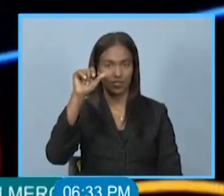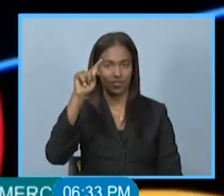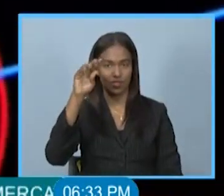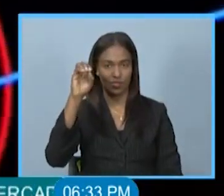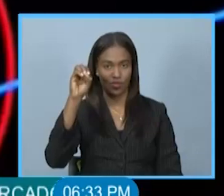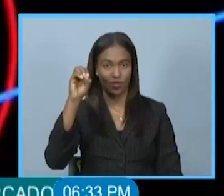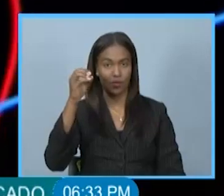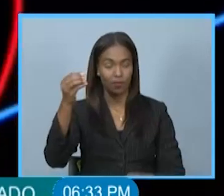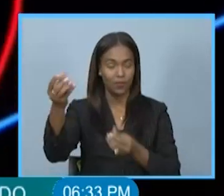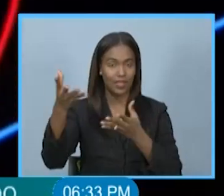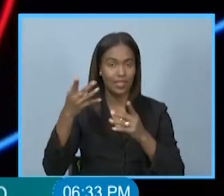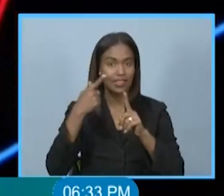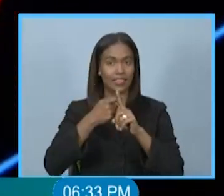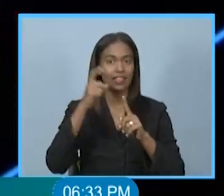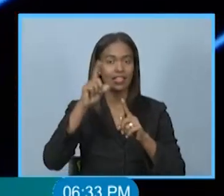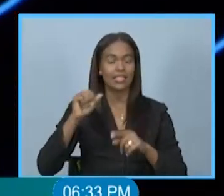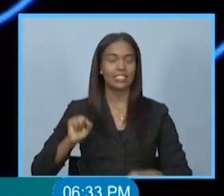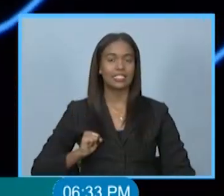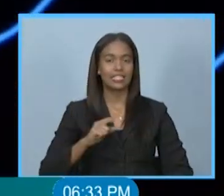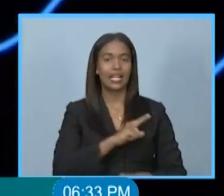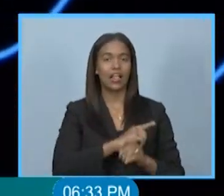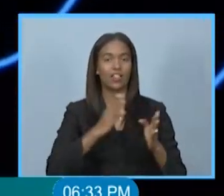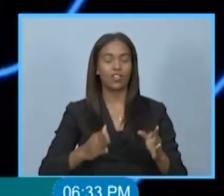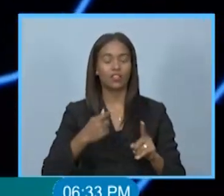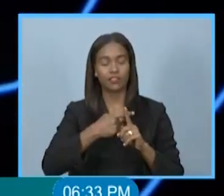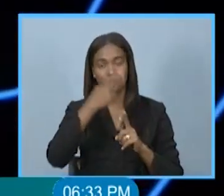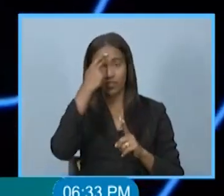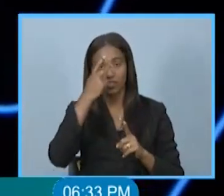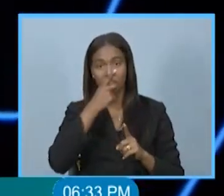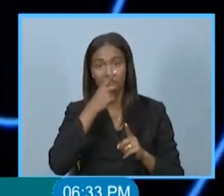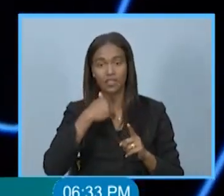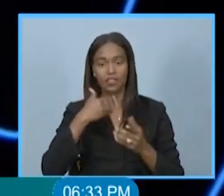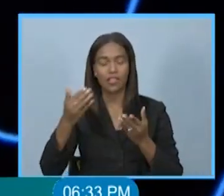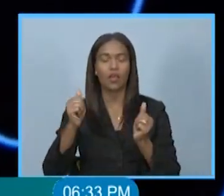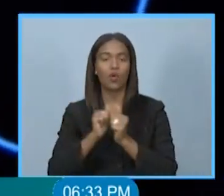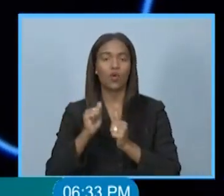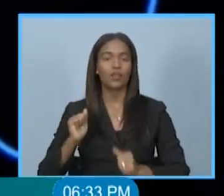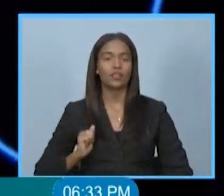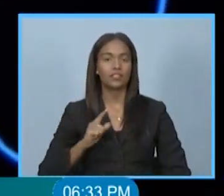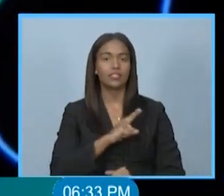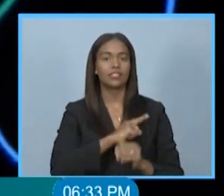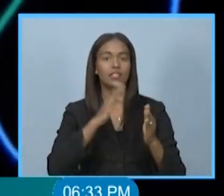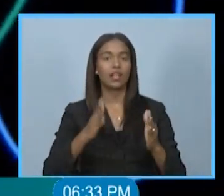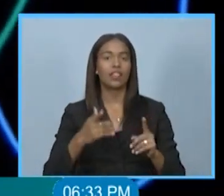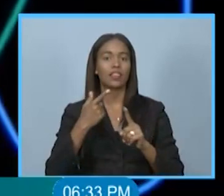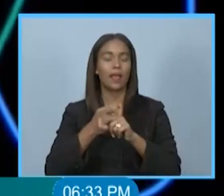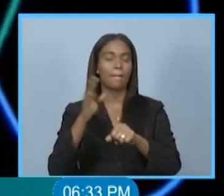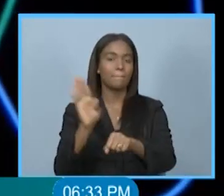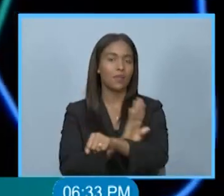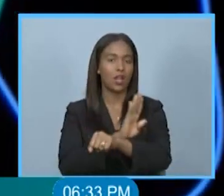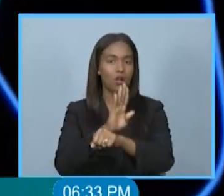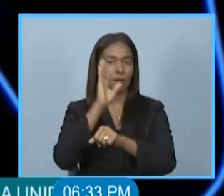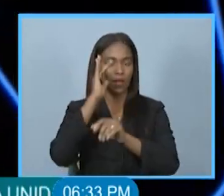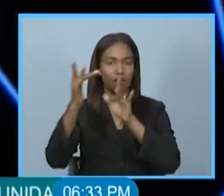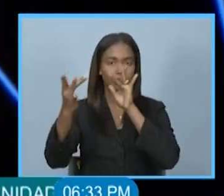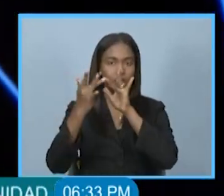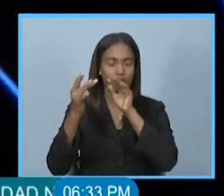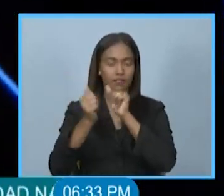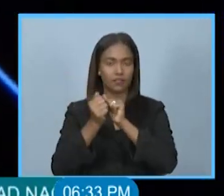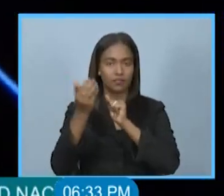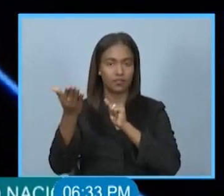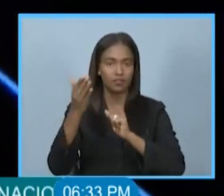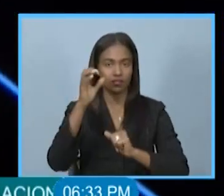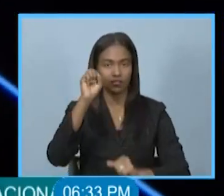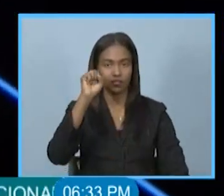a solange Soto desde el senado de la República ya está con el senador de Barahona vamos a hacer contacto con nuestra